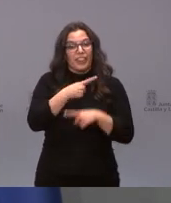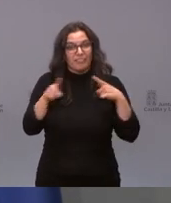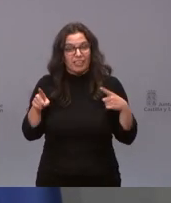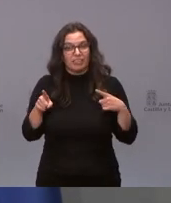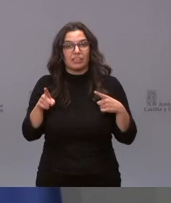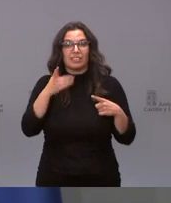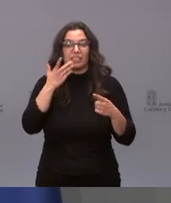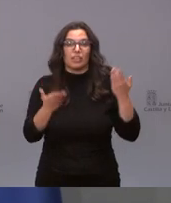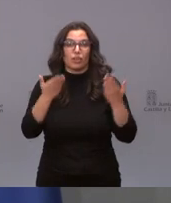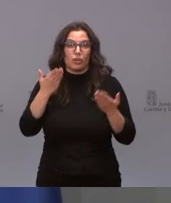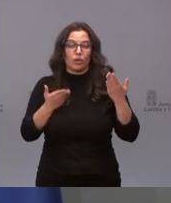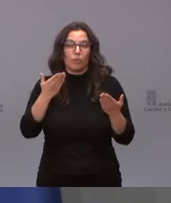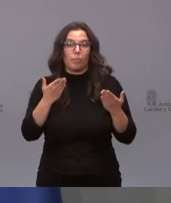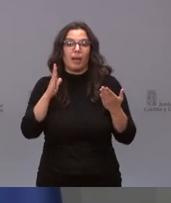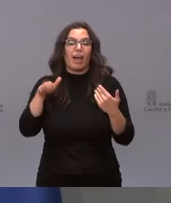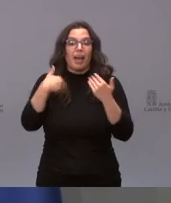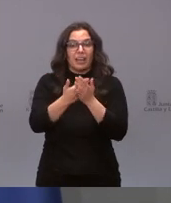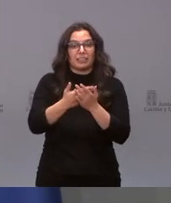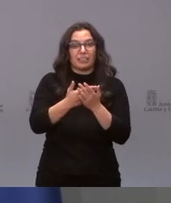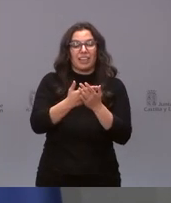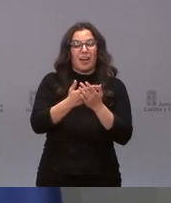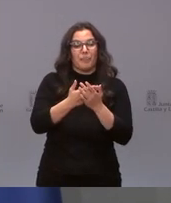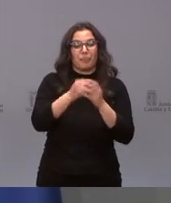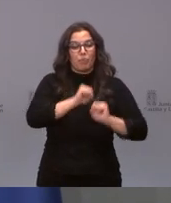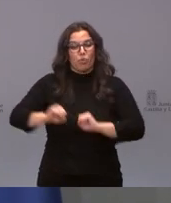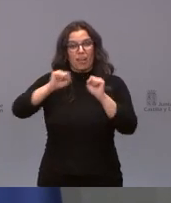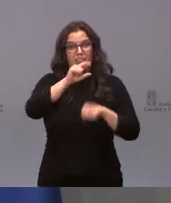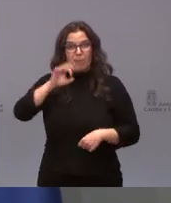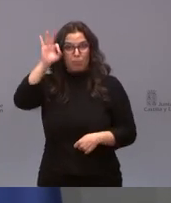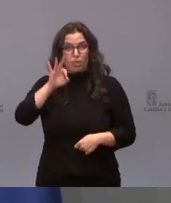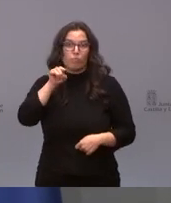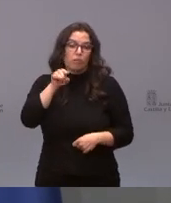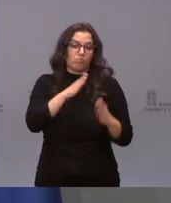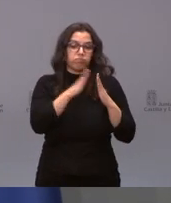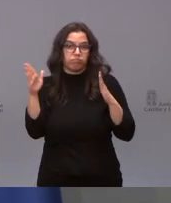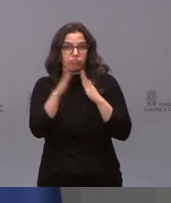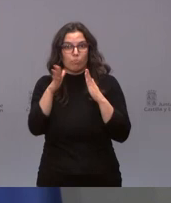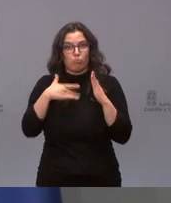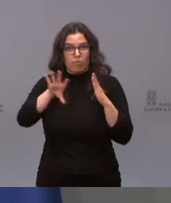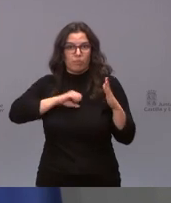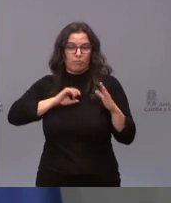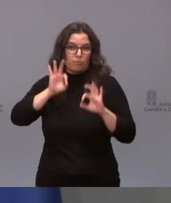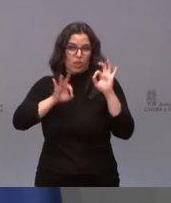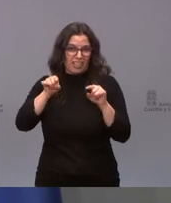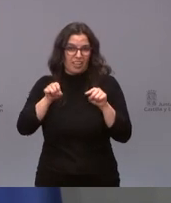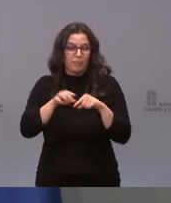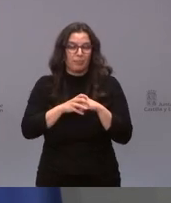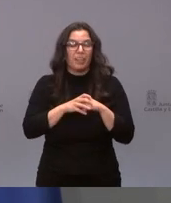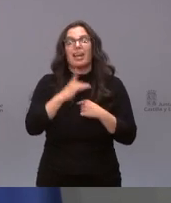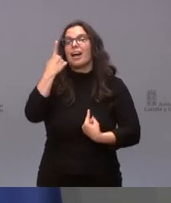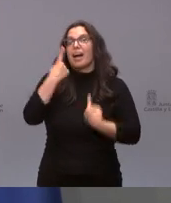al hasta que se llega al cien por cien pues esas son las personas que pueden llegar a tener esa infección que a veces